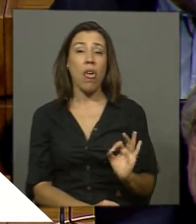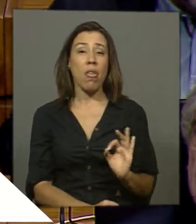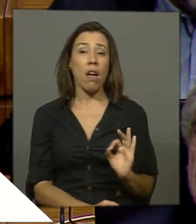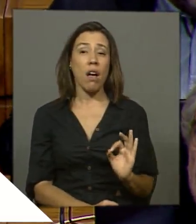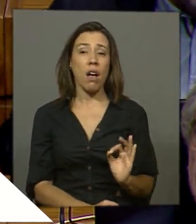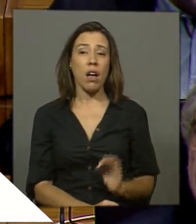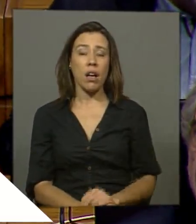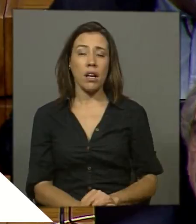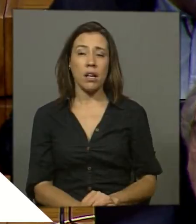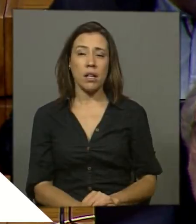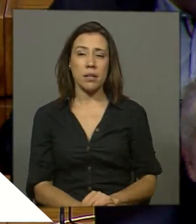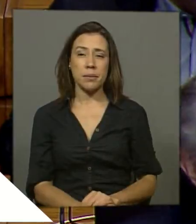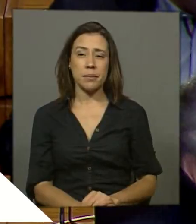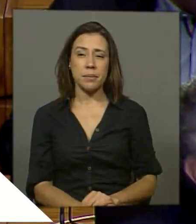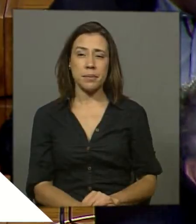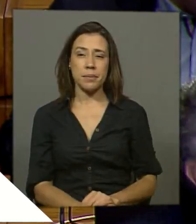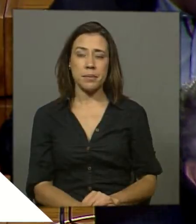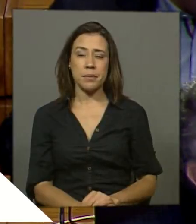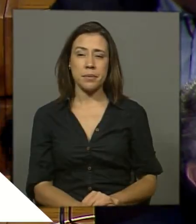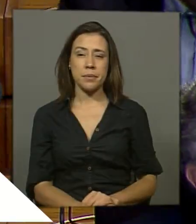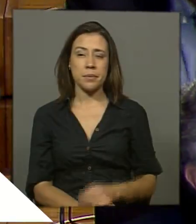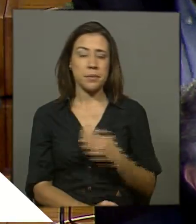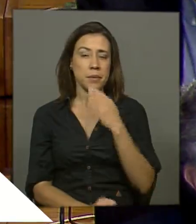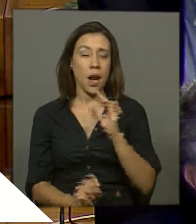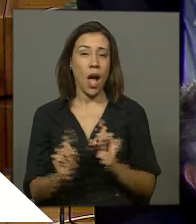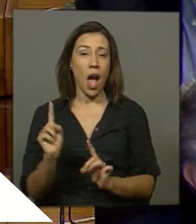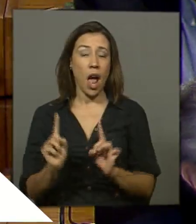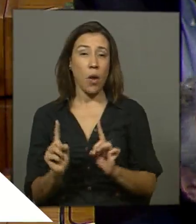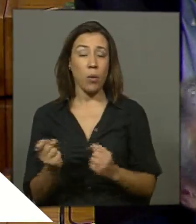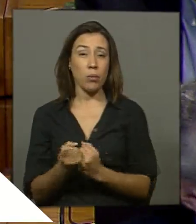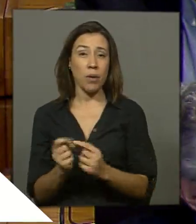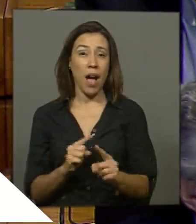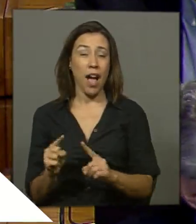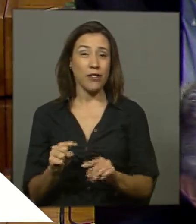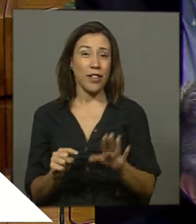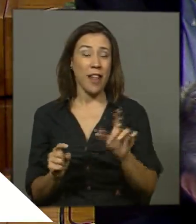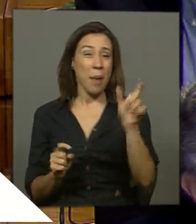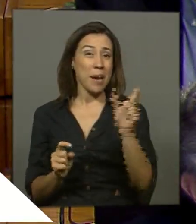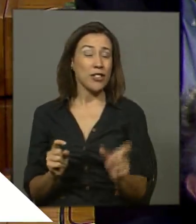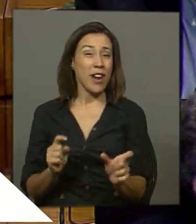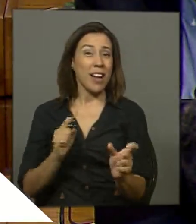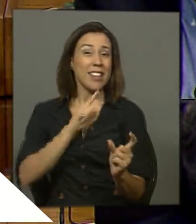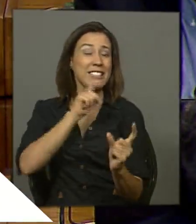nada Incluso algunos asesores del